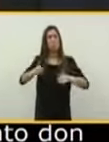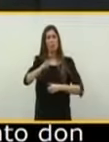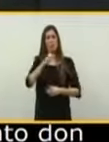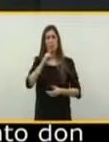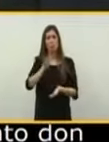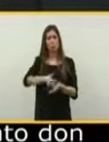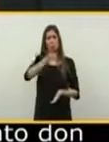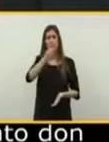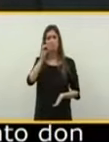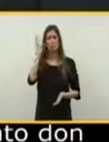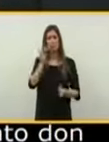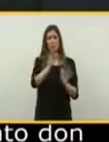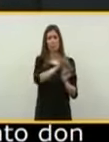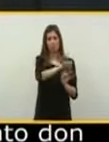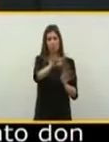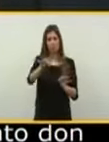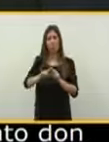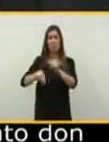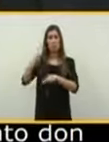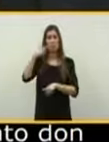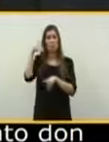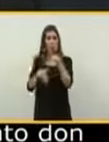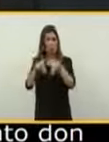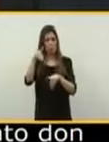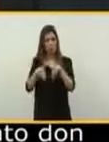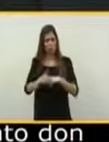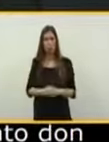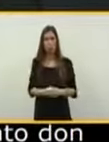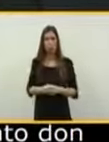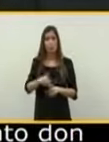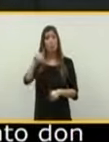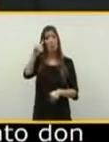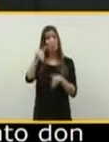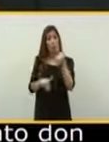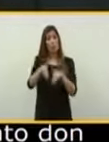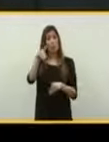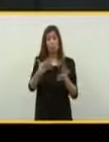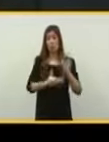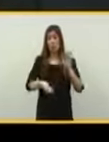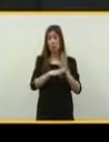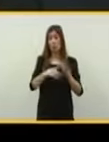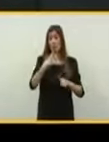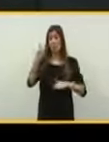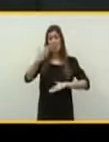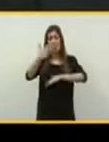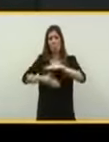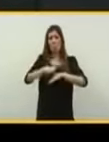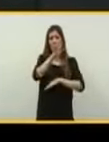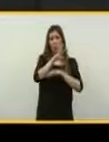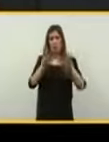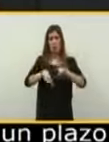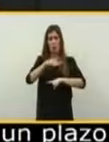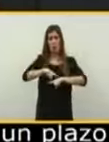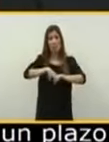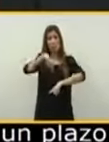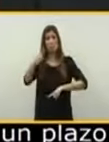intervenciones previo a la votación, la cual, y dado que la Constitución impone un plazo de 48 horas, no tendrá lugar